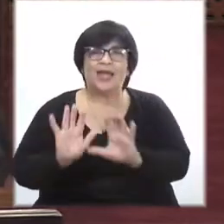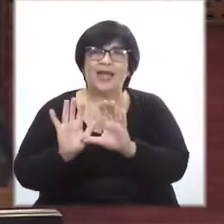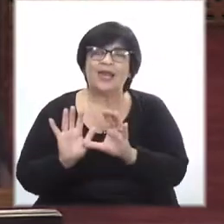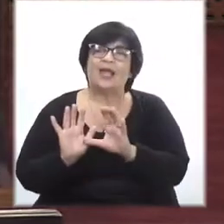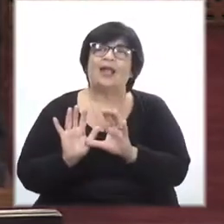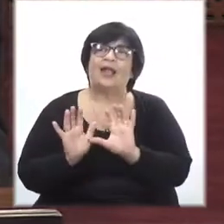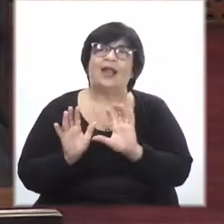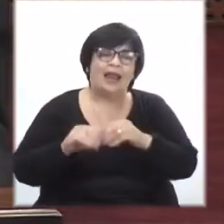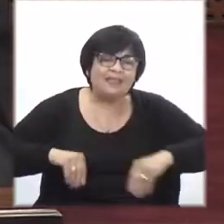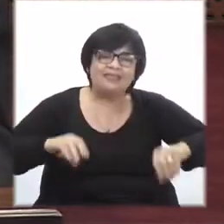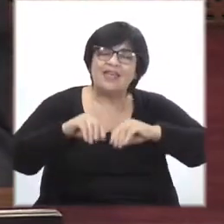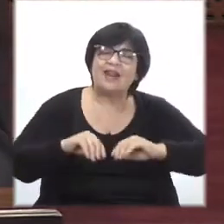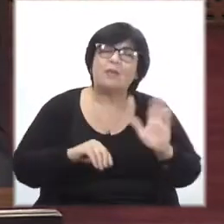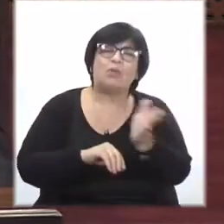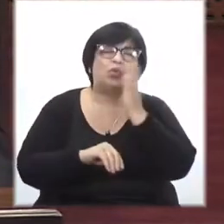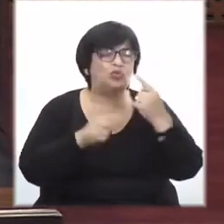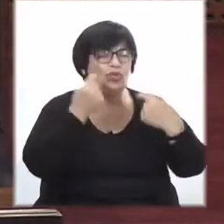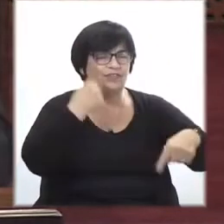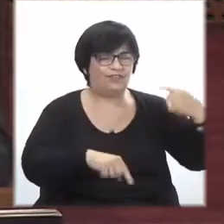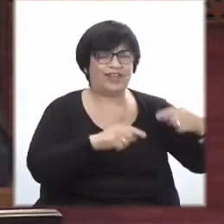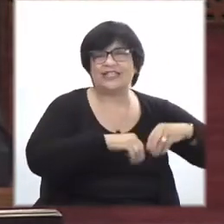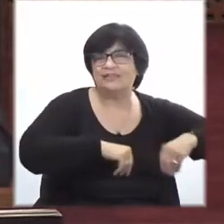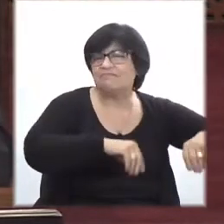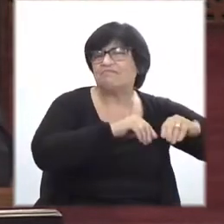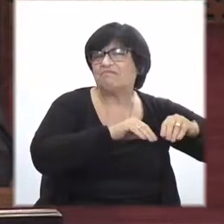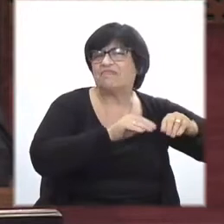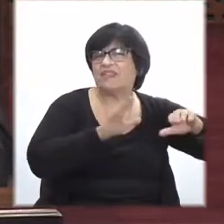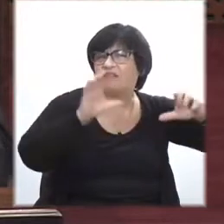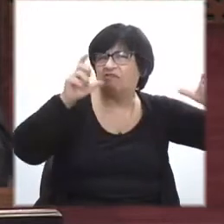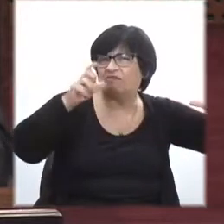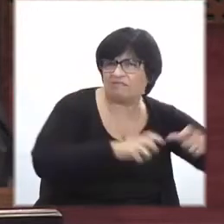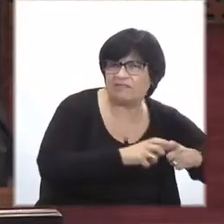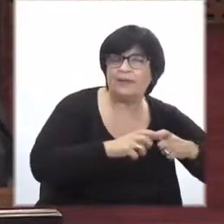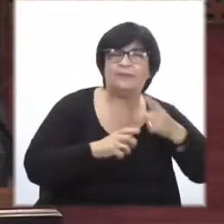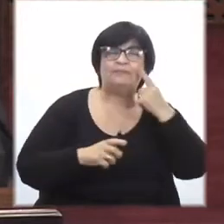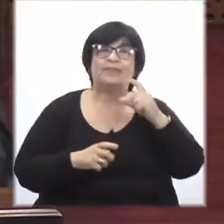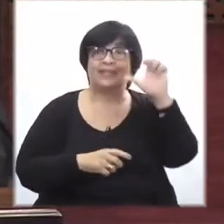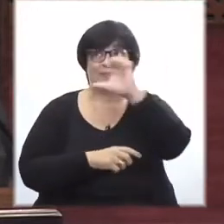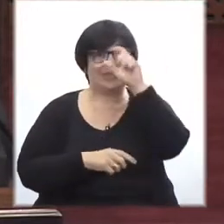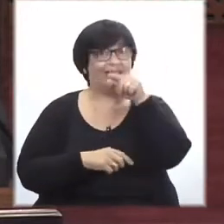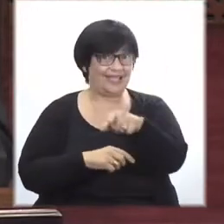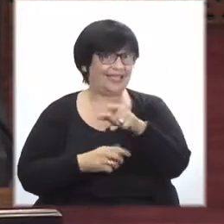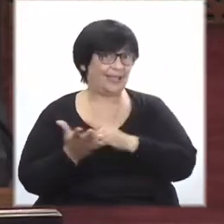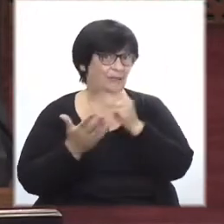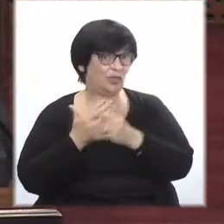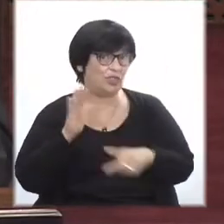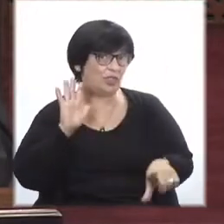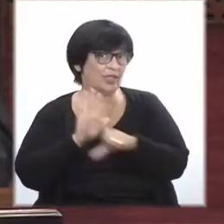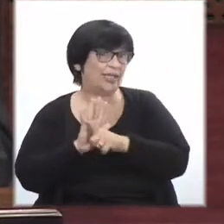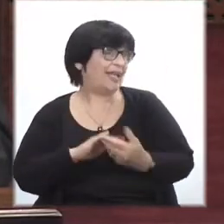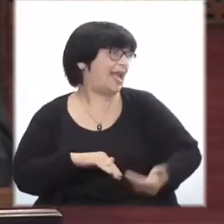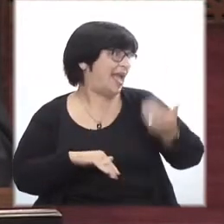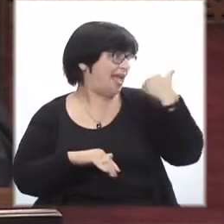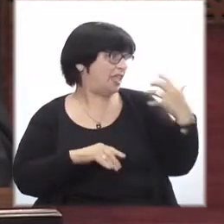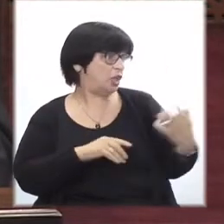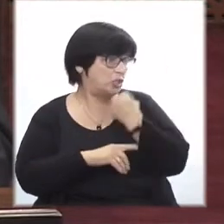ocupar por diferentes producciones del agro. Las empresas beneficiarias de las observaciones de este proyecto de ley han logrado en el pasado no solo importantes